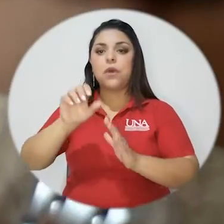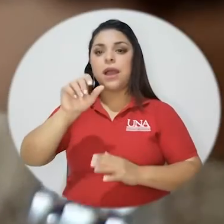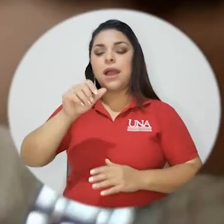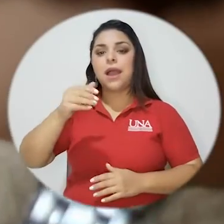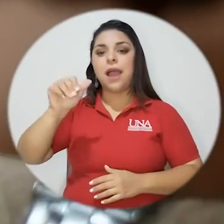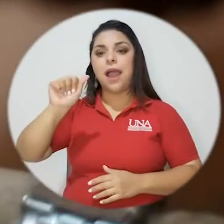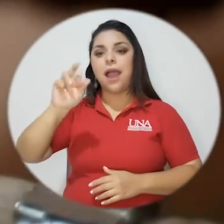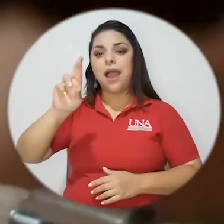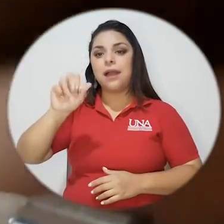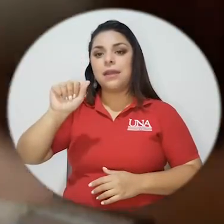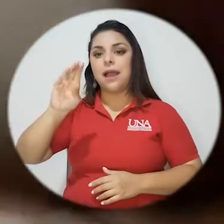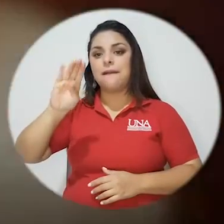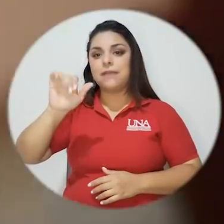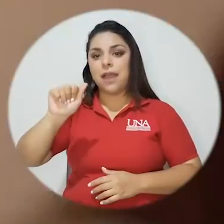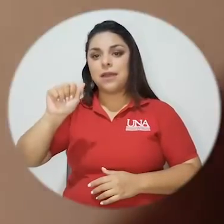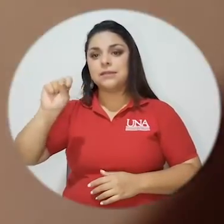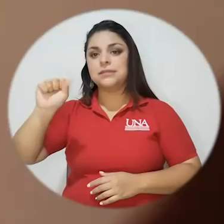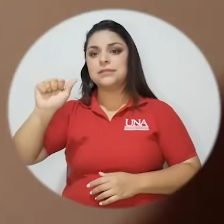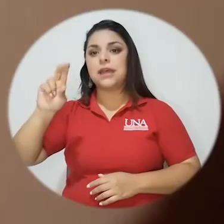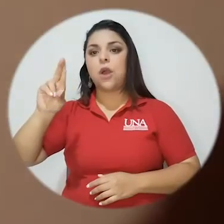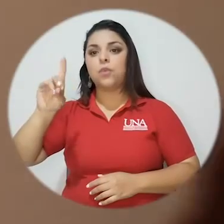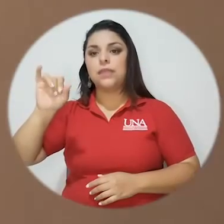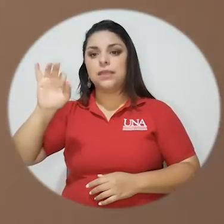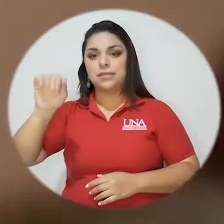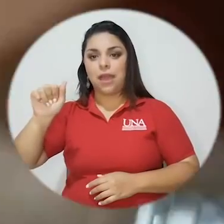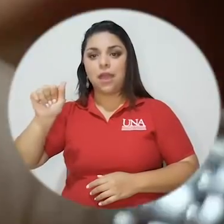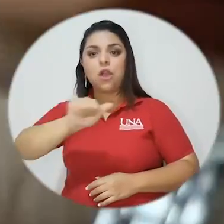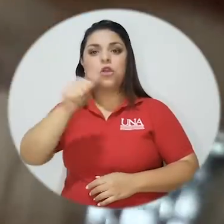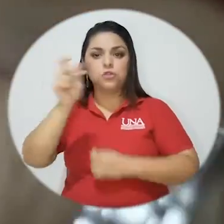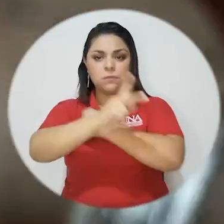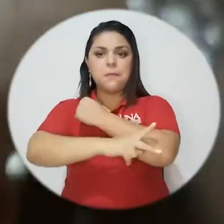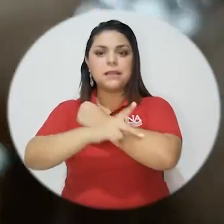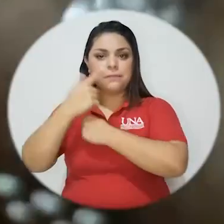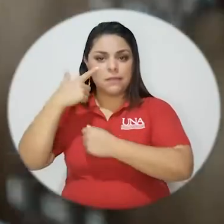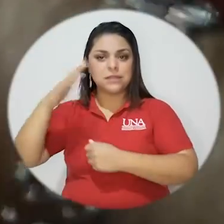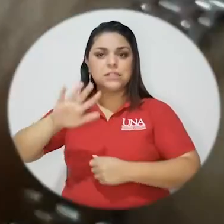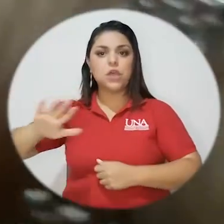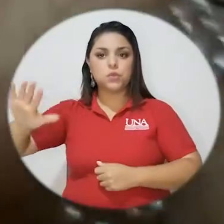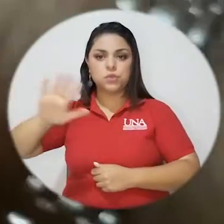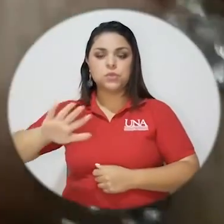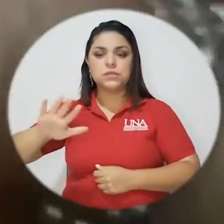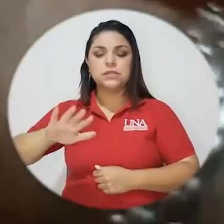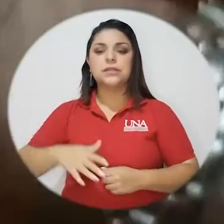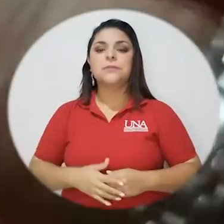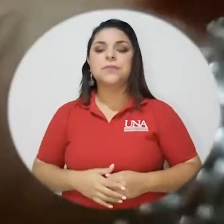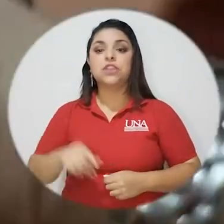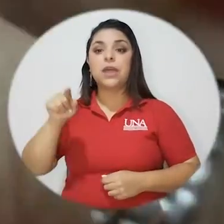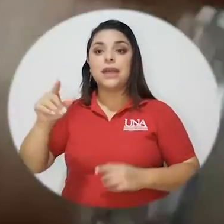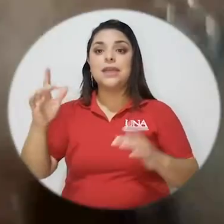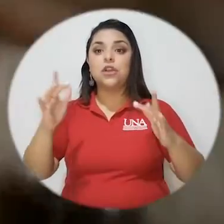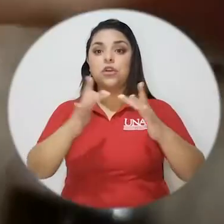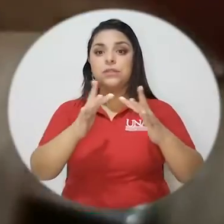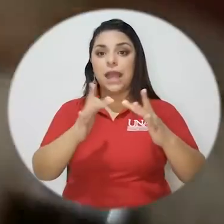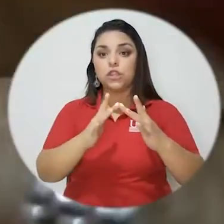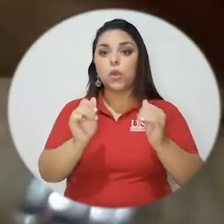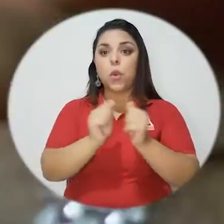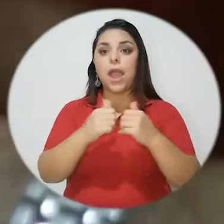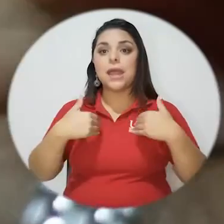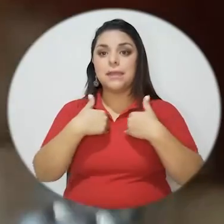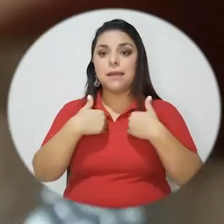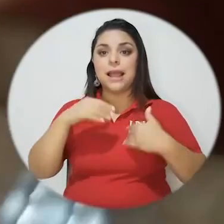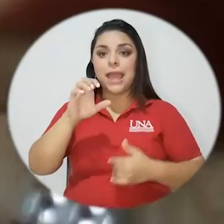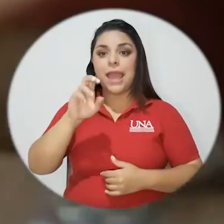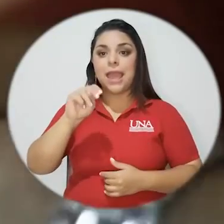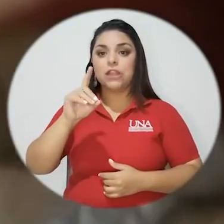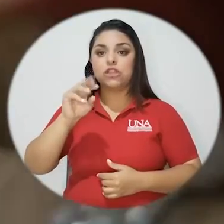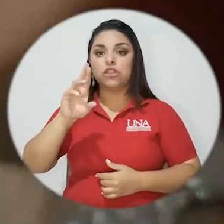Saudita y este tipo de países. Entonces el virus pasa a las personas por contacto directo con el dromedario, ¿verdad? Que es un animal de trabajo, pero también es un